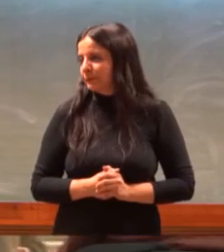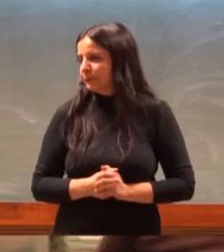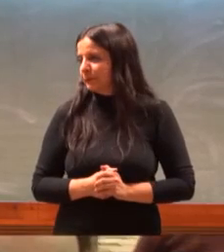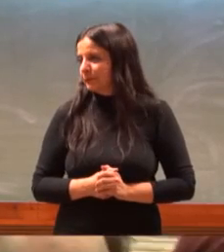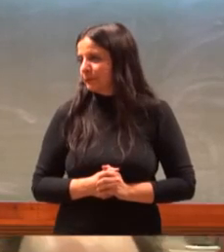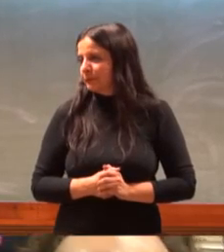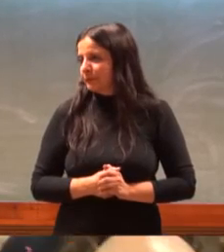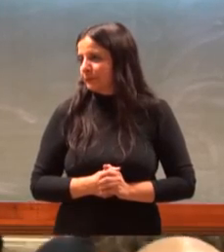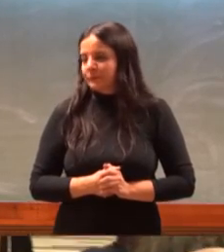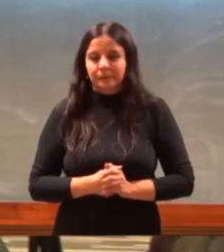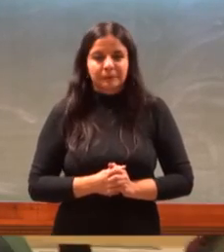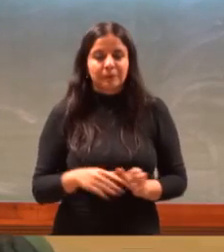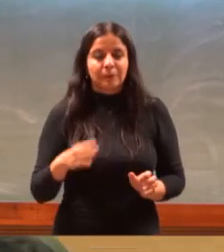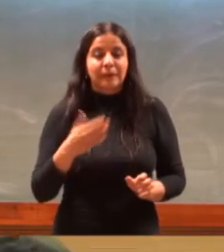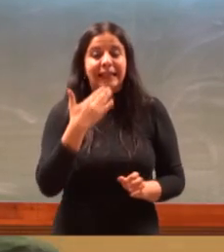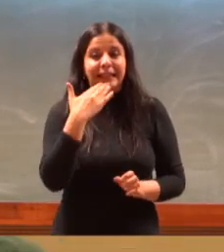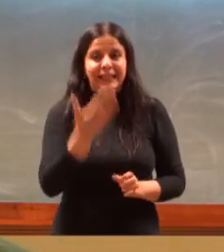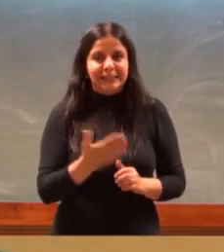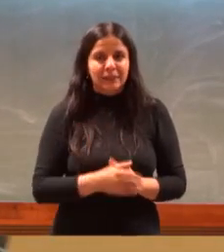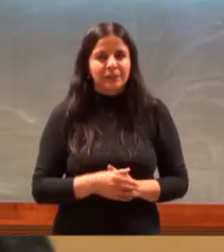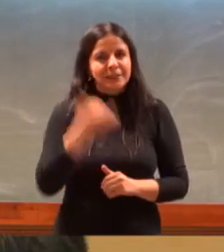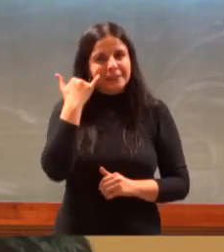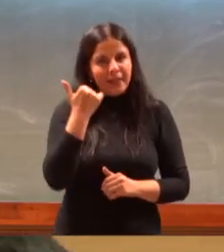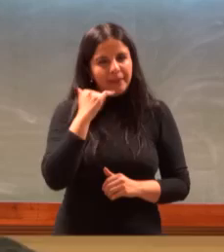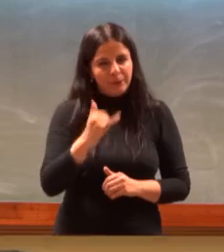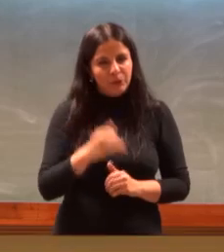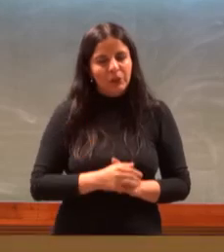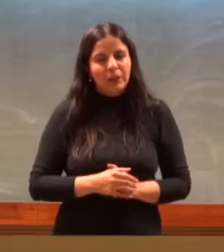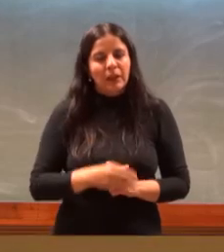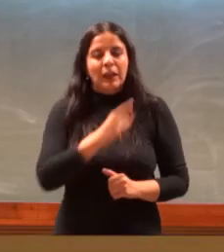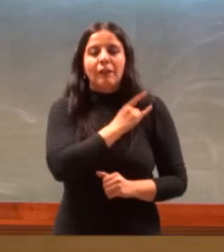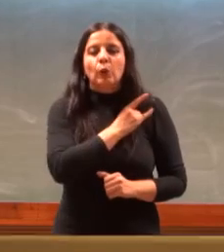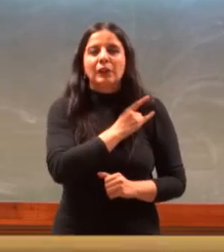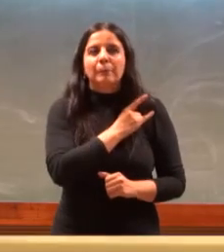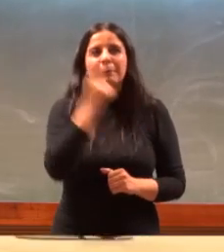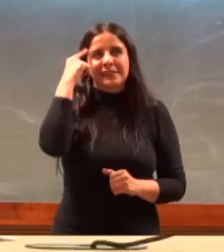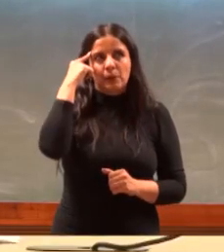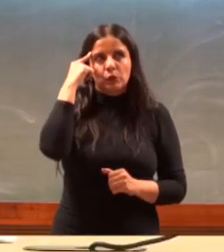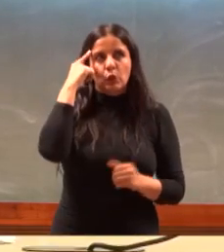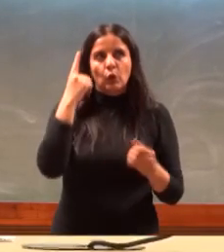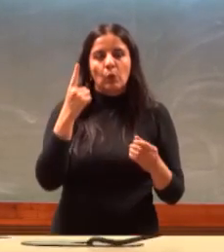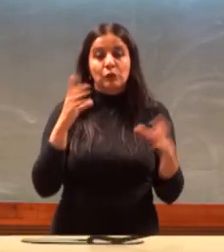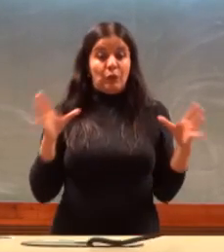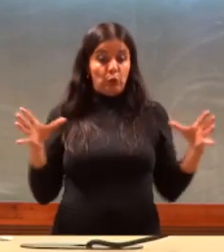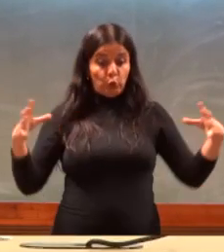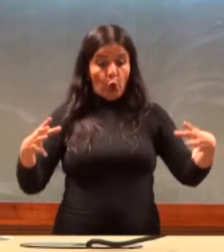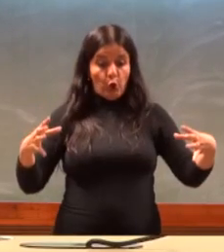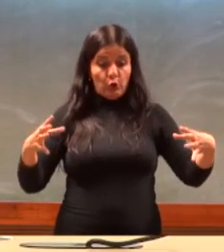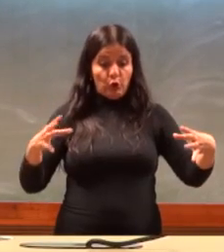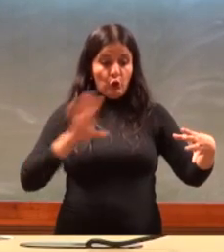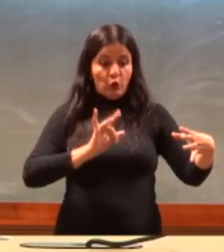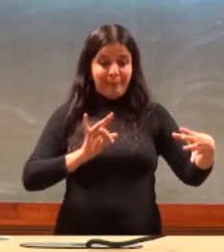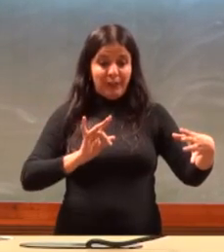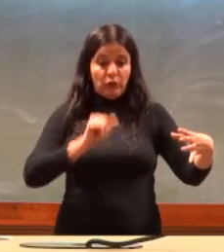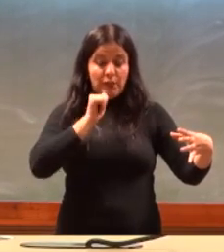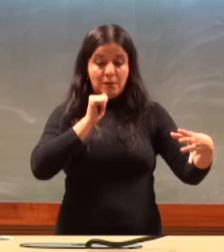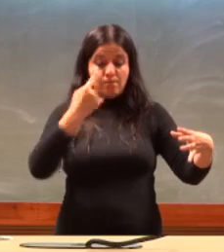Bueno gracias como ya dijimos o les dije Pensamos la facultad como todo complejo y múltiple donde todas las partes creemos que tienen que participar